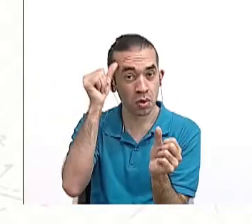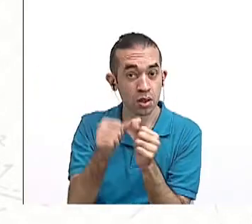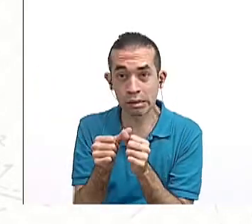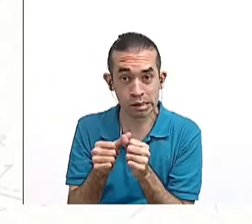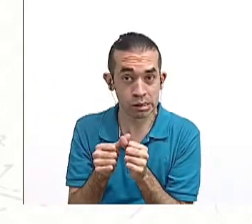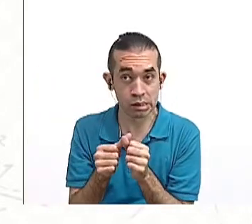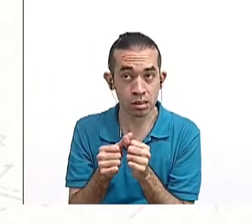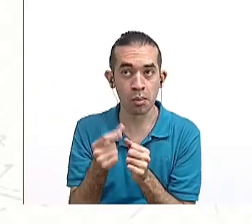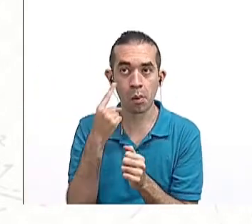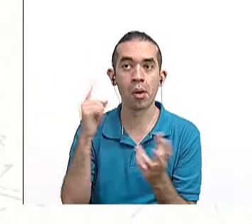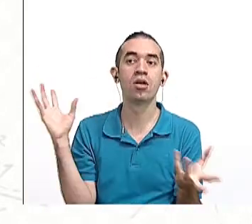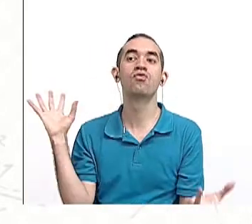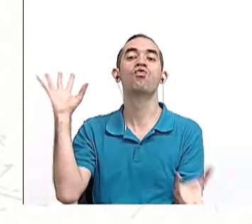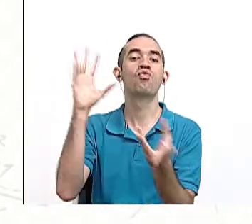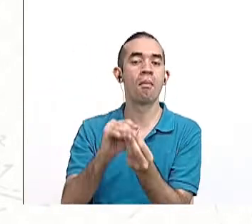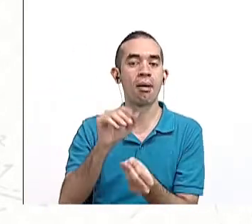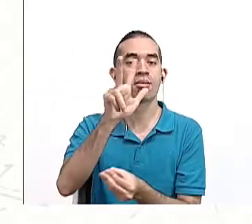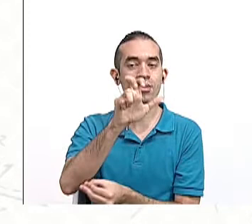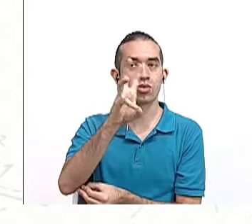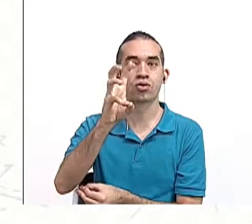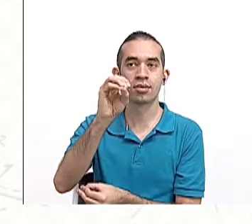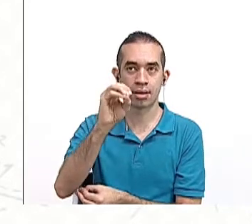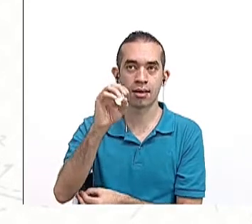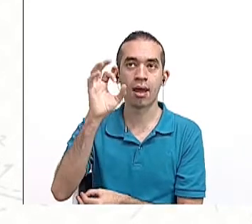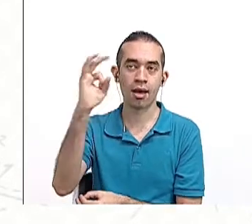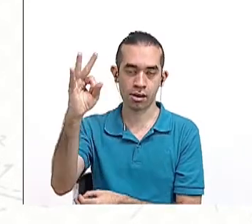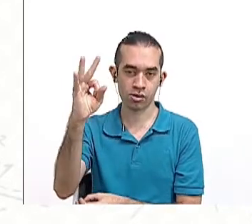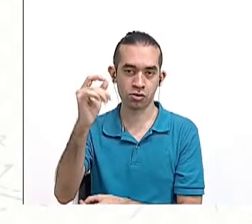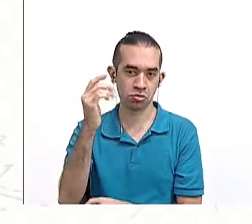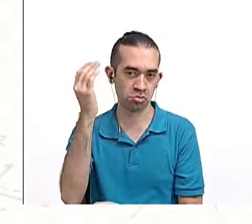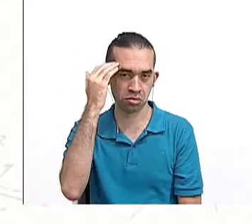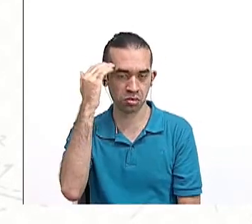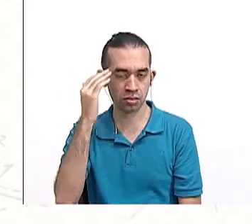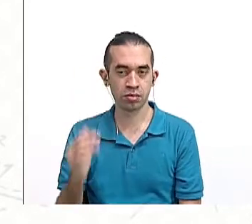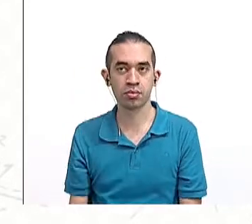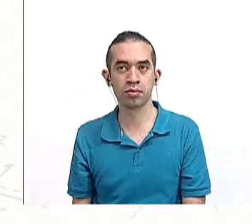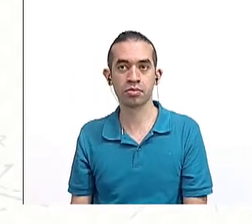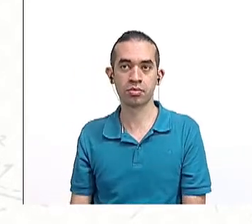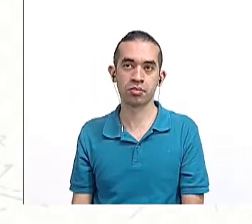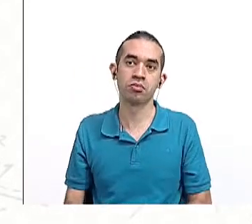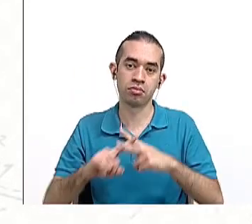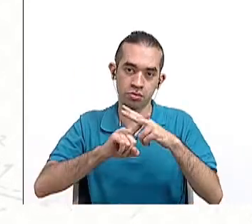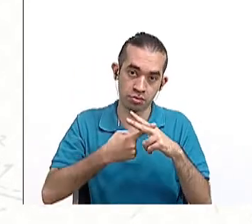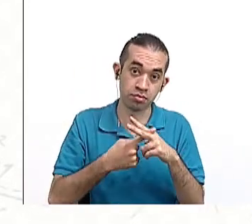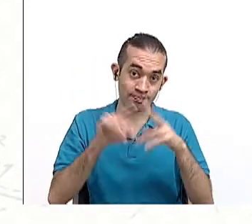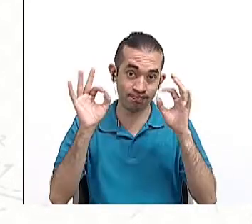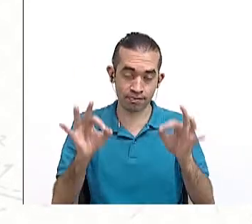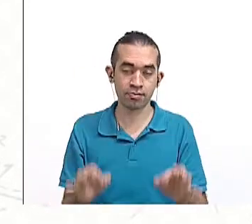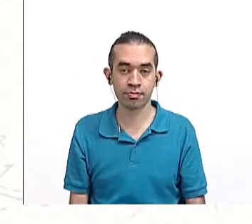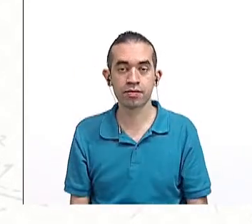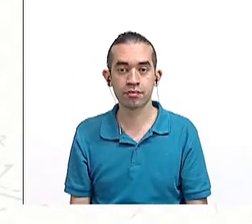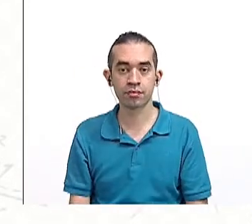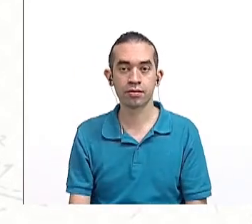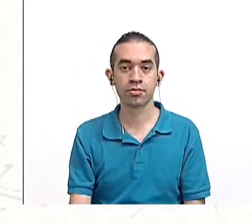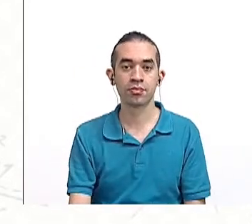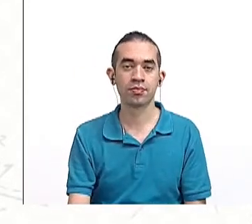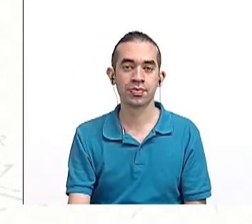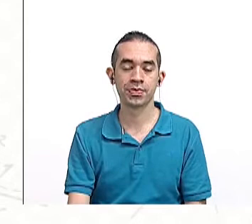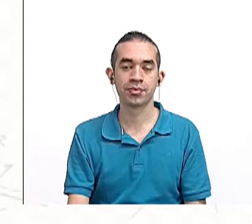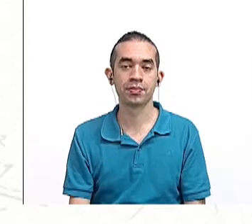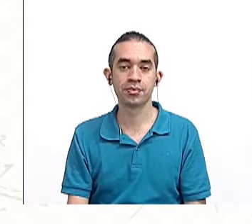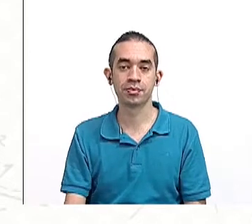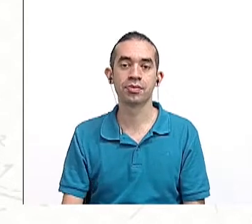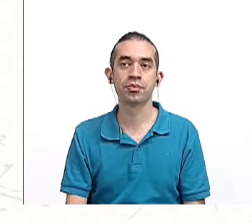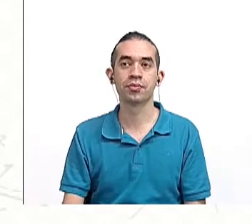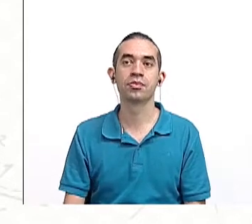pero no por acá 360 grados entonces iniciamos les parece entonces ya sabemos que lo que